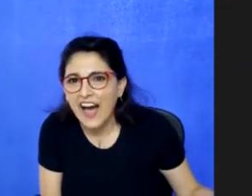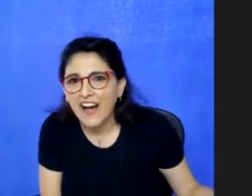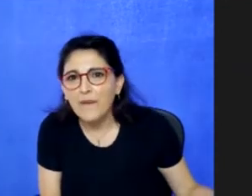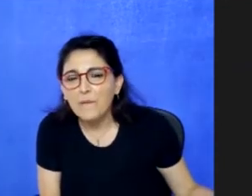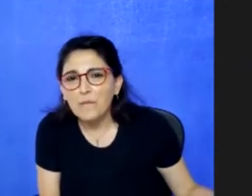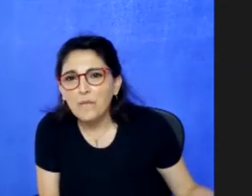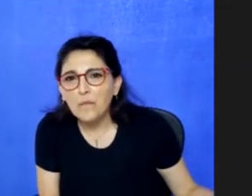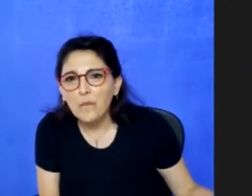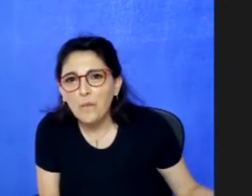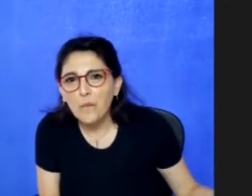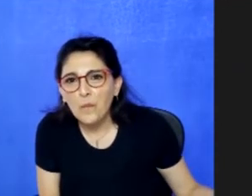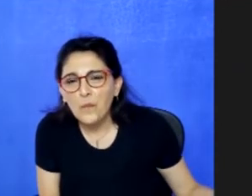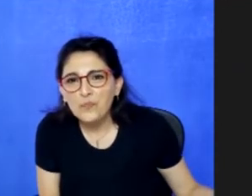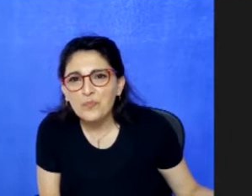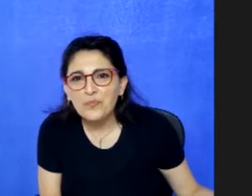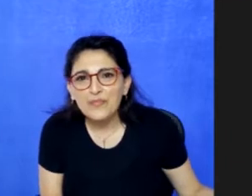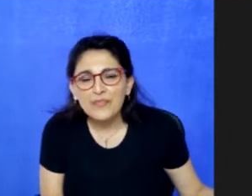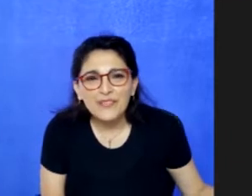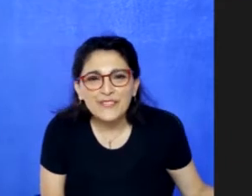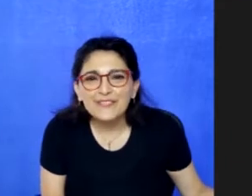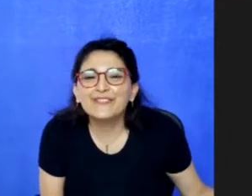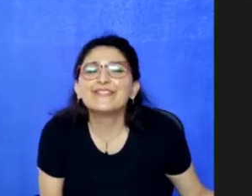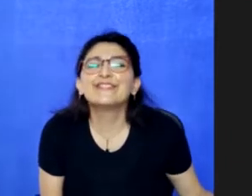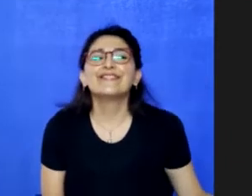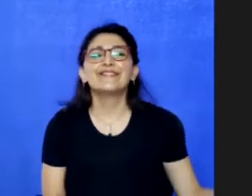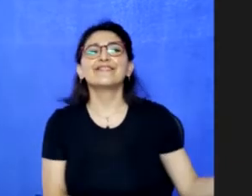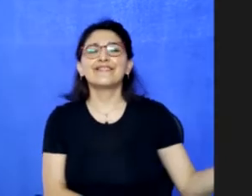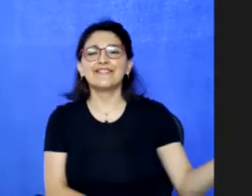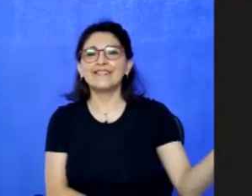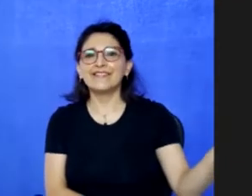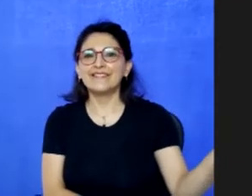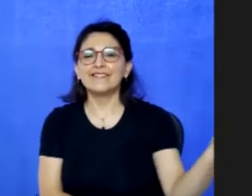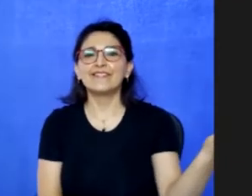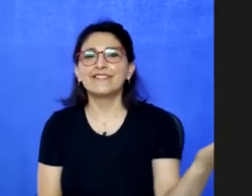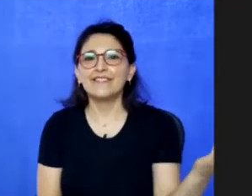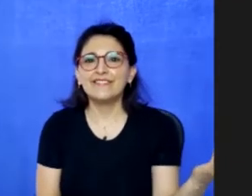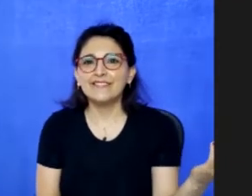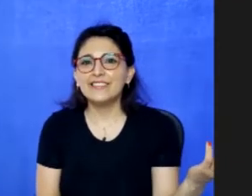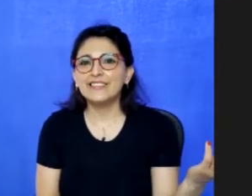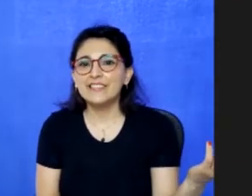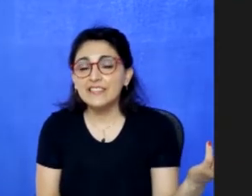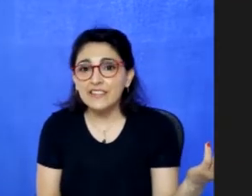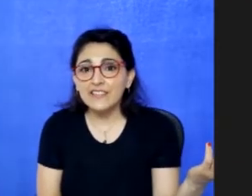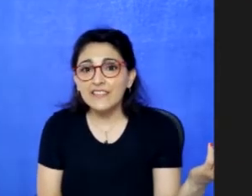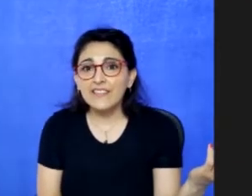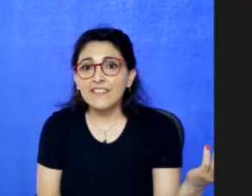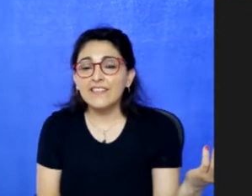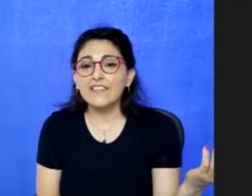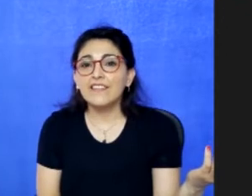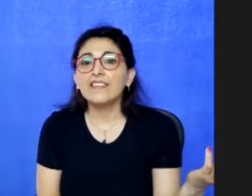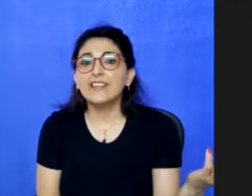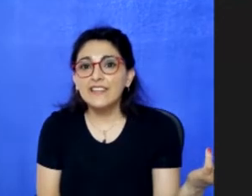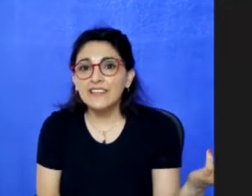pastelería. Yo tenté de pensar de traer un pastichero italiano para hacer la